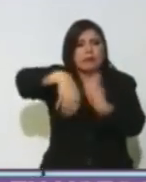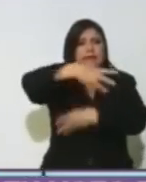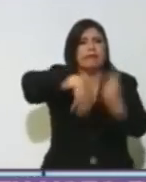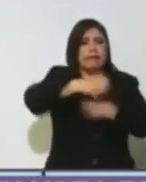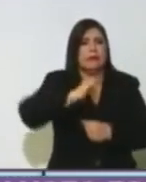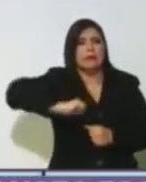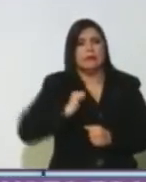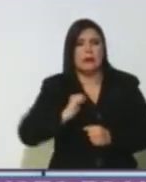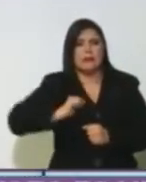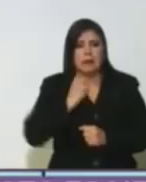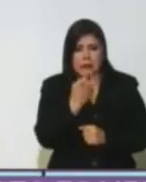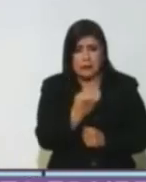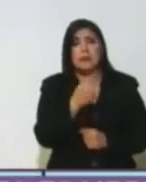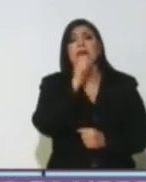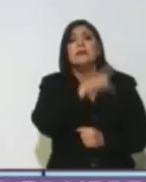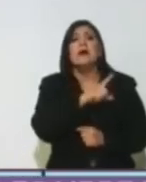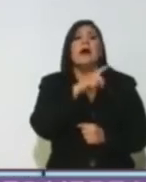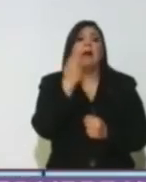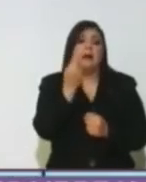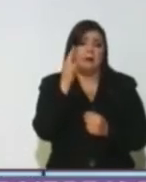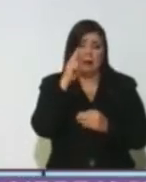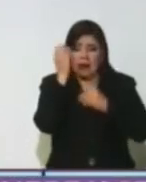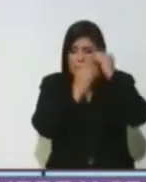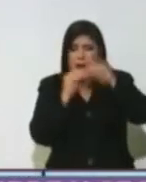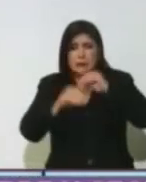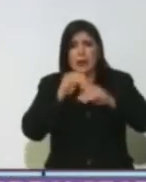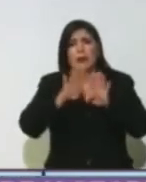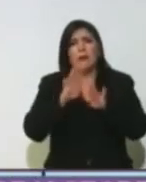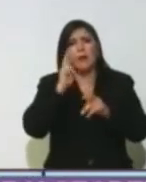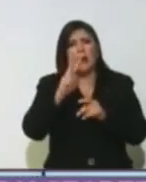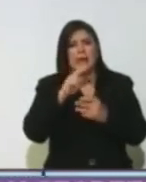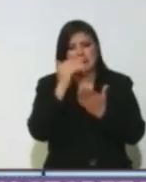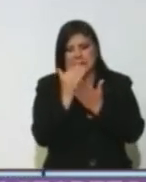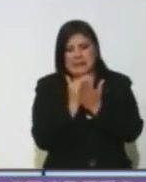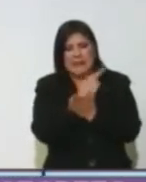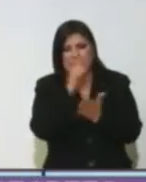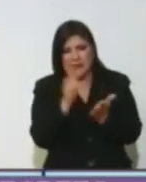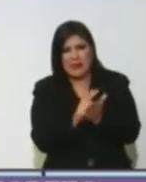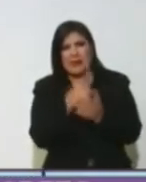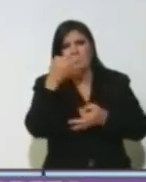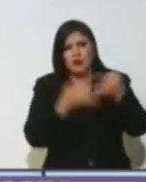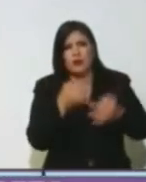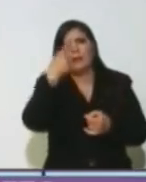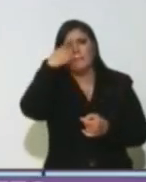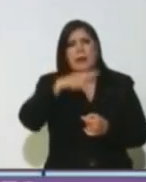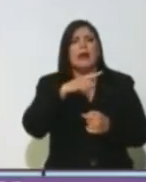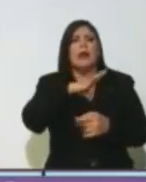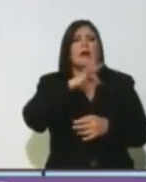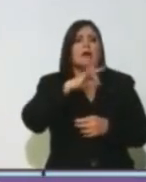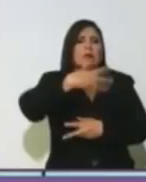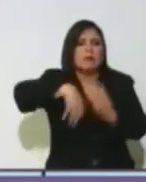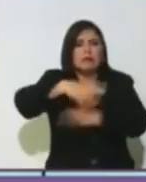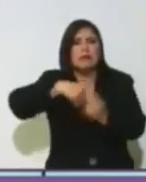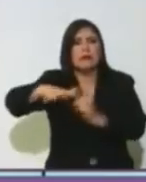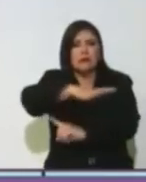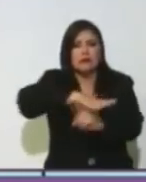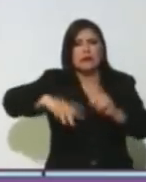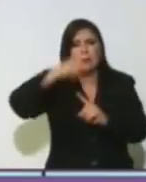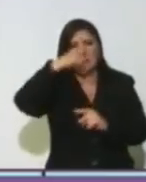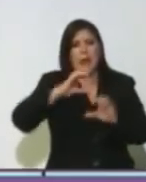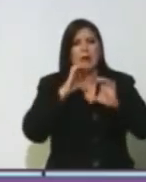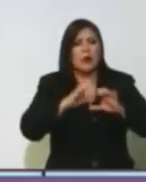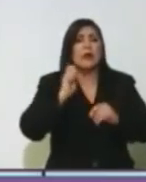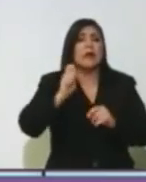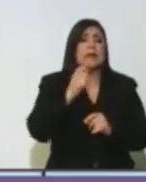vamos a revisar el marco jurídico en materia de desarrollo ambiental sustentable y vamos a aplicar la ley sin